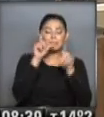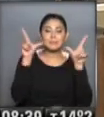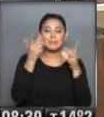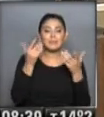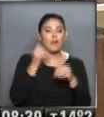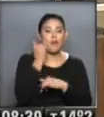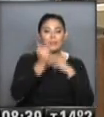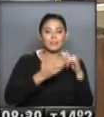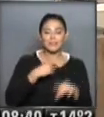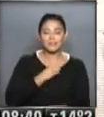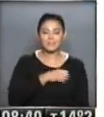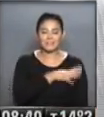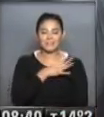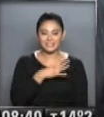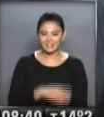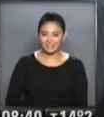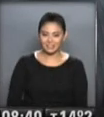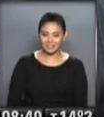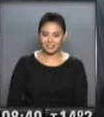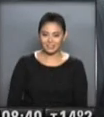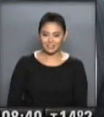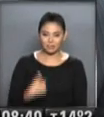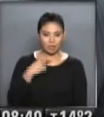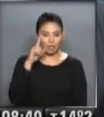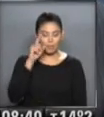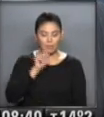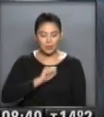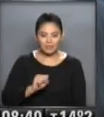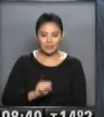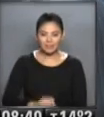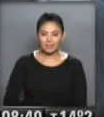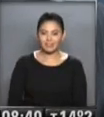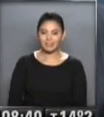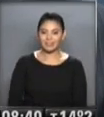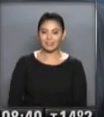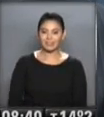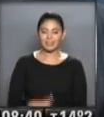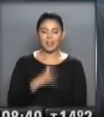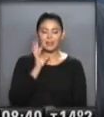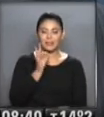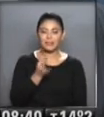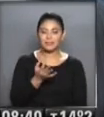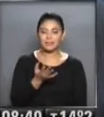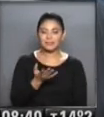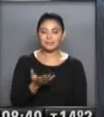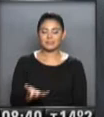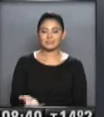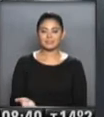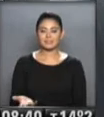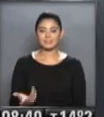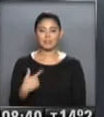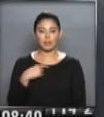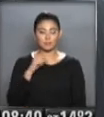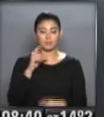estuvo impresionante, la verdad. Yo no podía creerlo. Creo que es algo que no